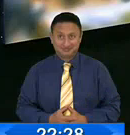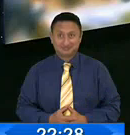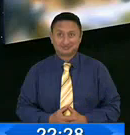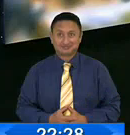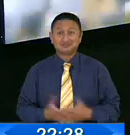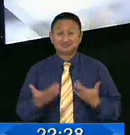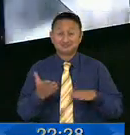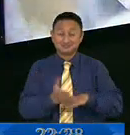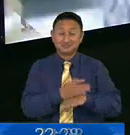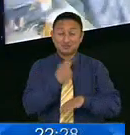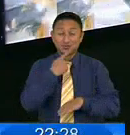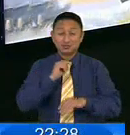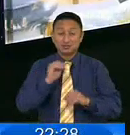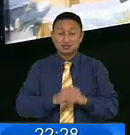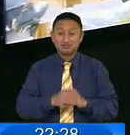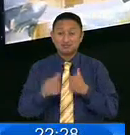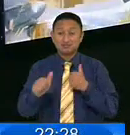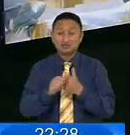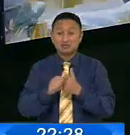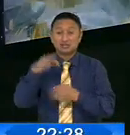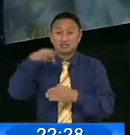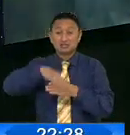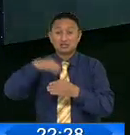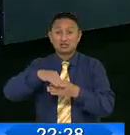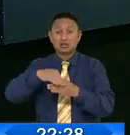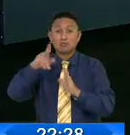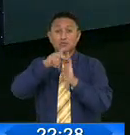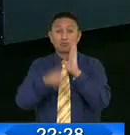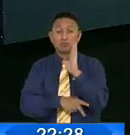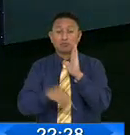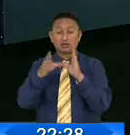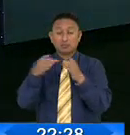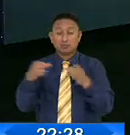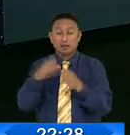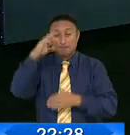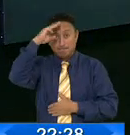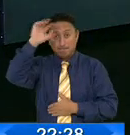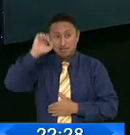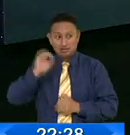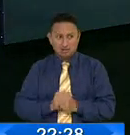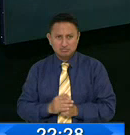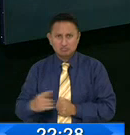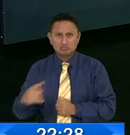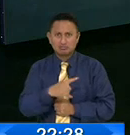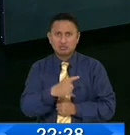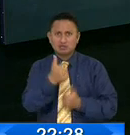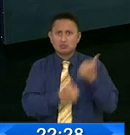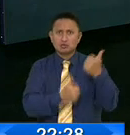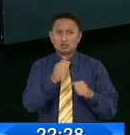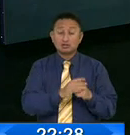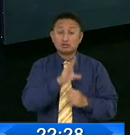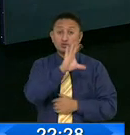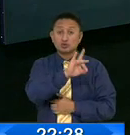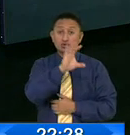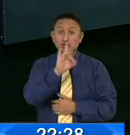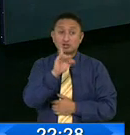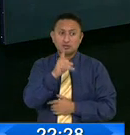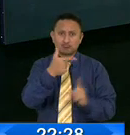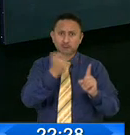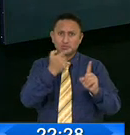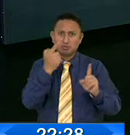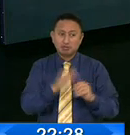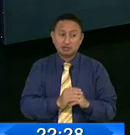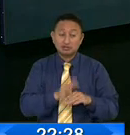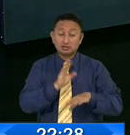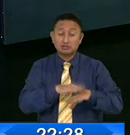Como lo anunciamos, a días de las elecciones parlamentarias y regionales en México han sido asesinados 88 políticos a causa de